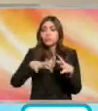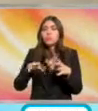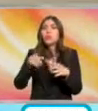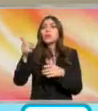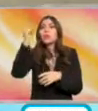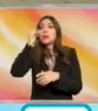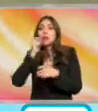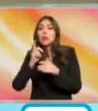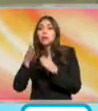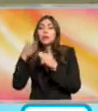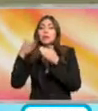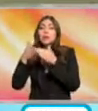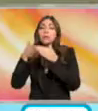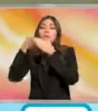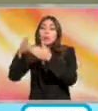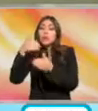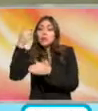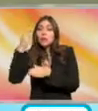tenían